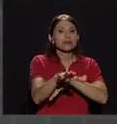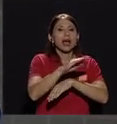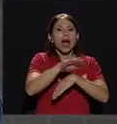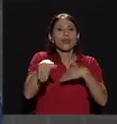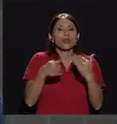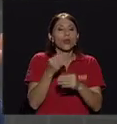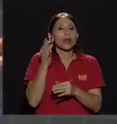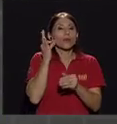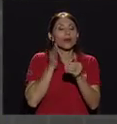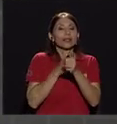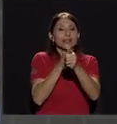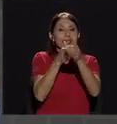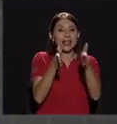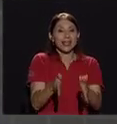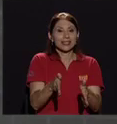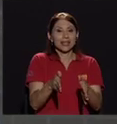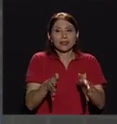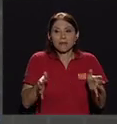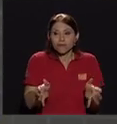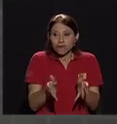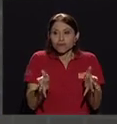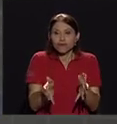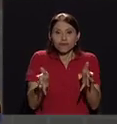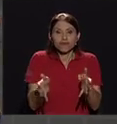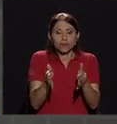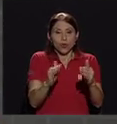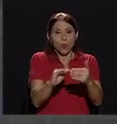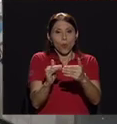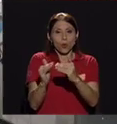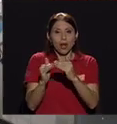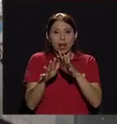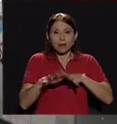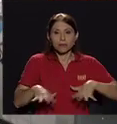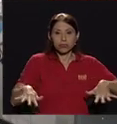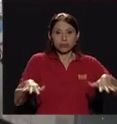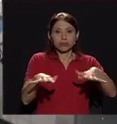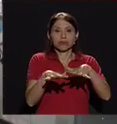lideresas que mueven sus comunidades en el ámbito comunal y